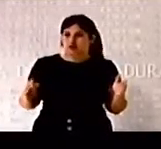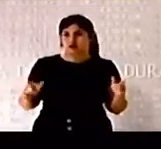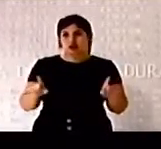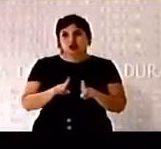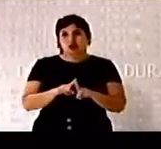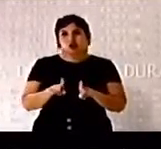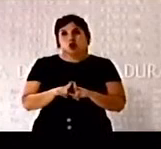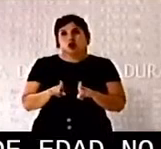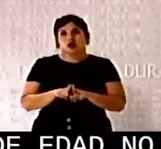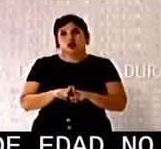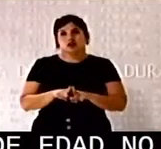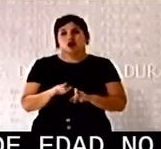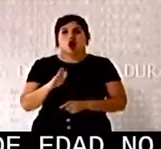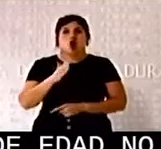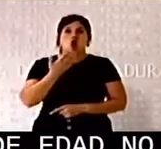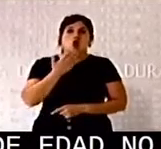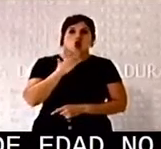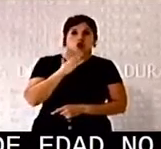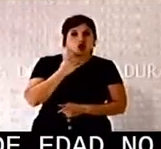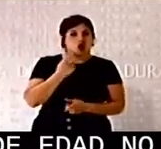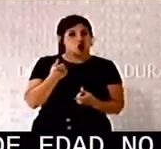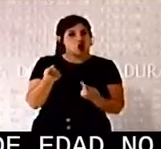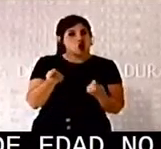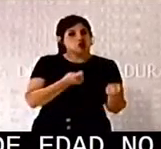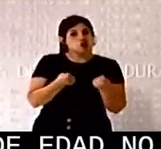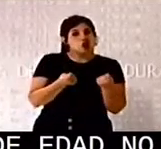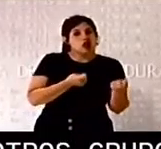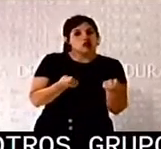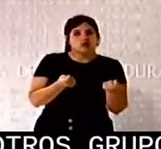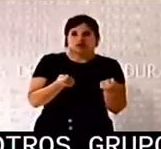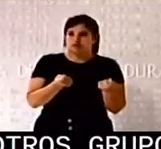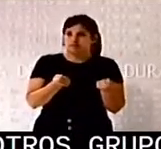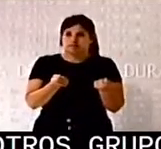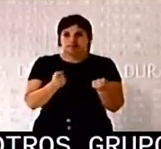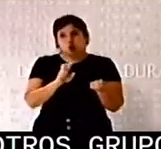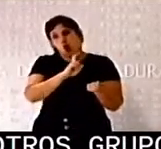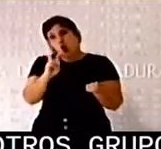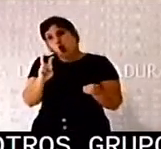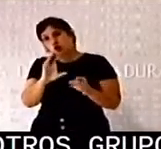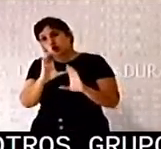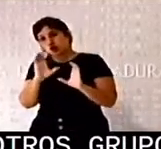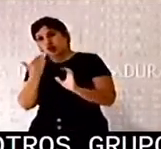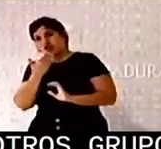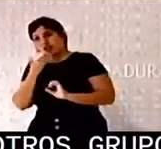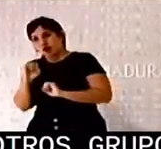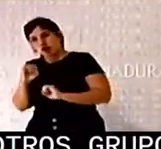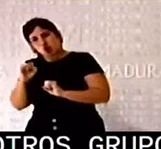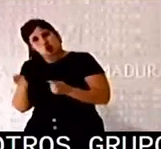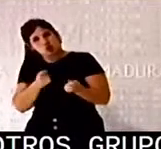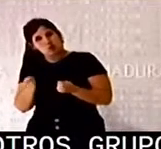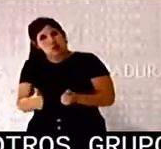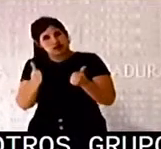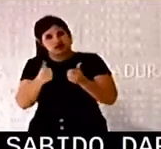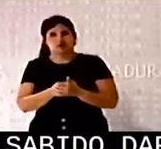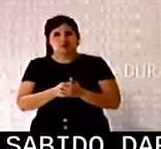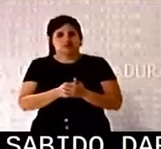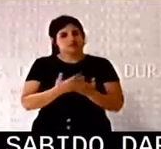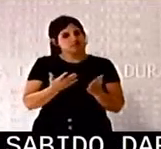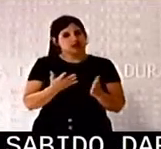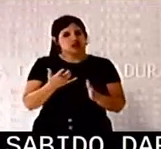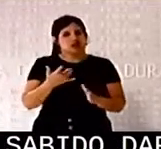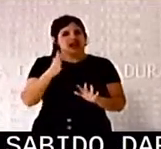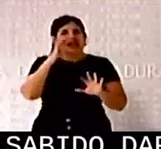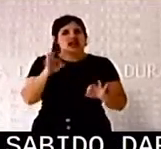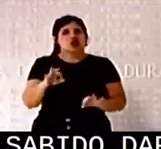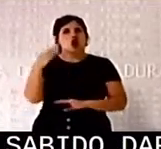no es posible un ocio tan controlado como en otros grupos de edad. Yo creo que los jóvenes nos han sabido dar una lección durante todo este